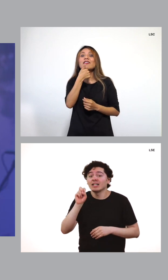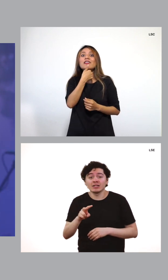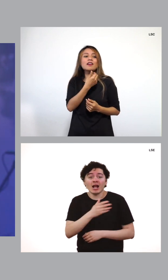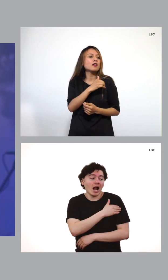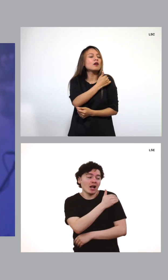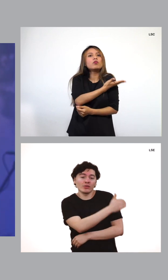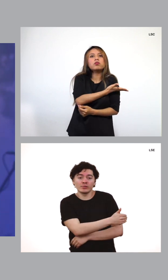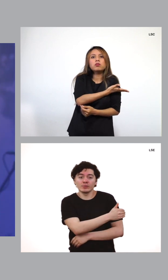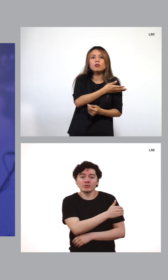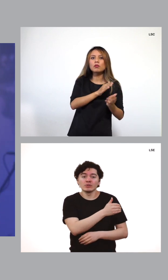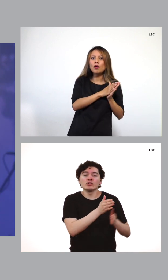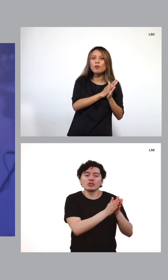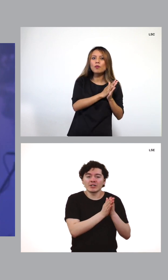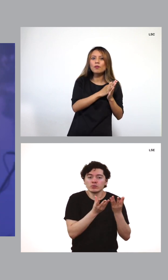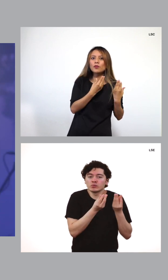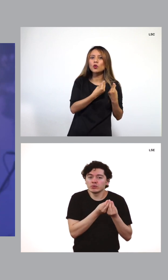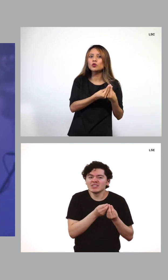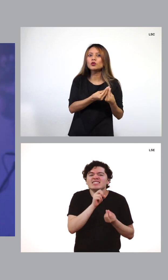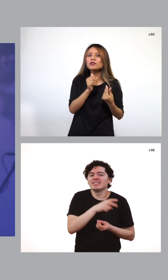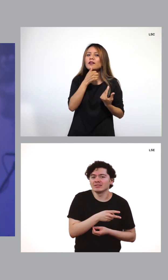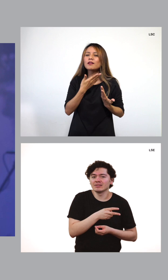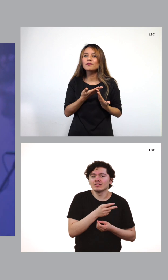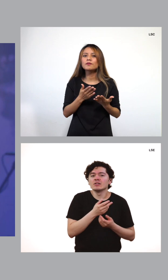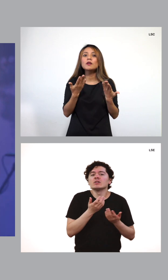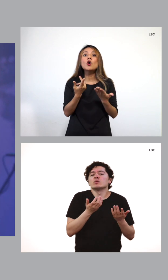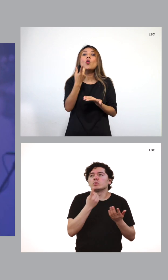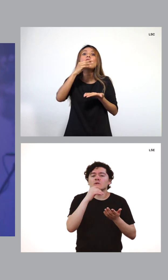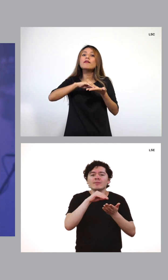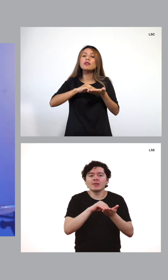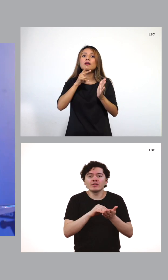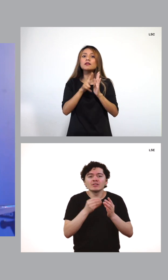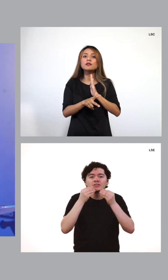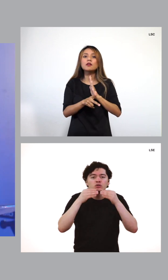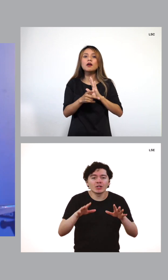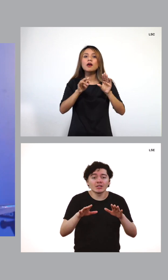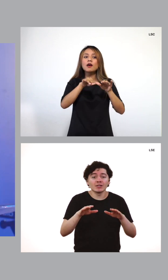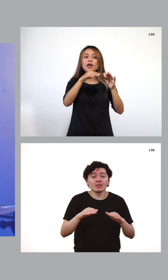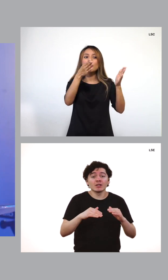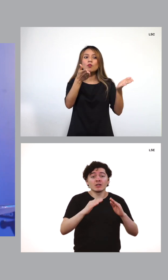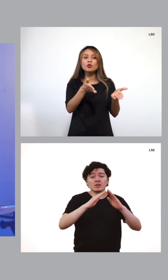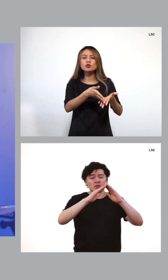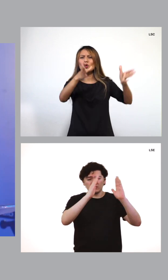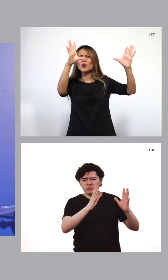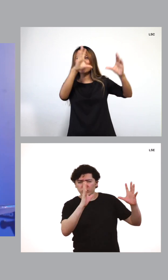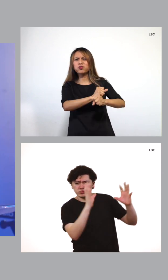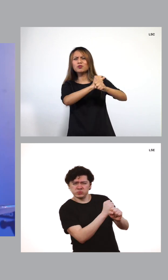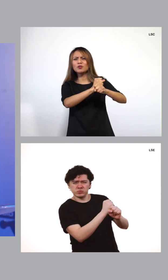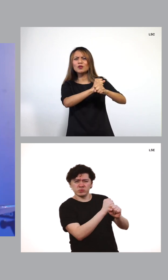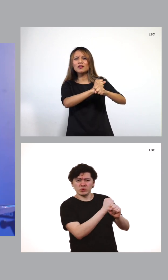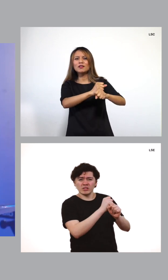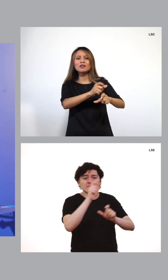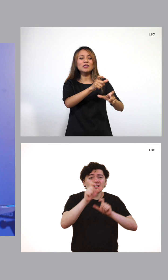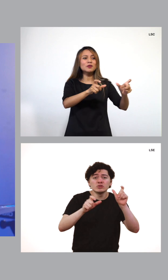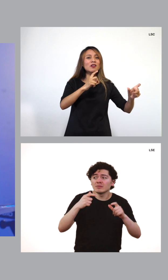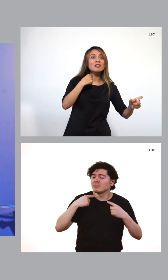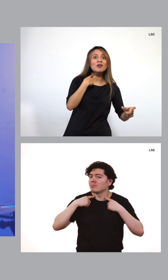tomar decisiones sabias. Pues una vez en la historia, la luz hizo y la gente se perdió.